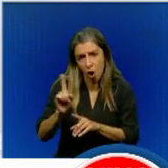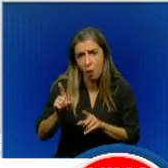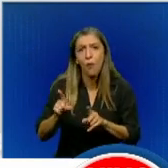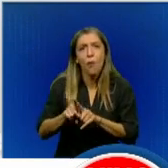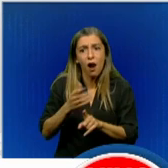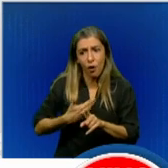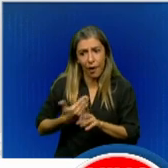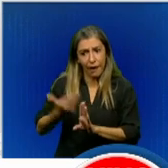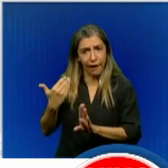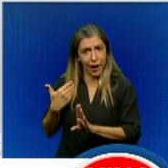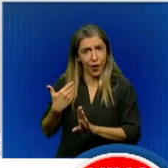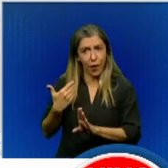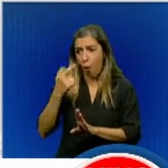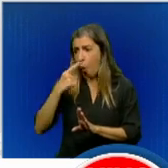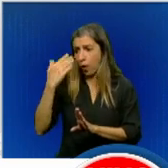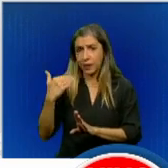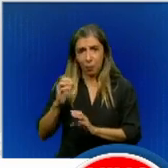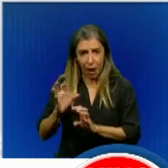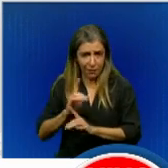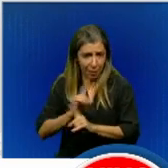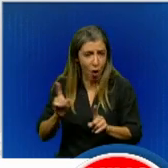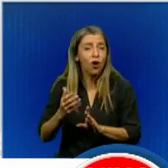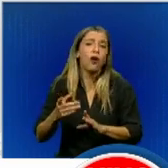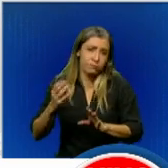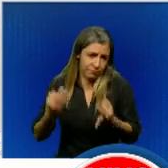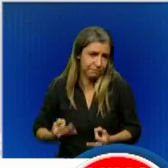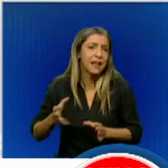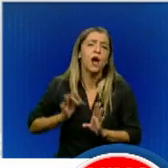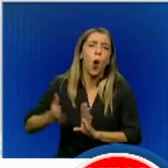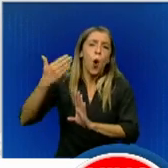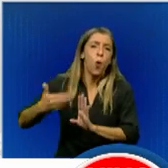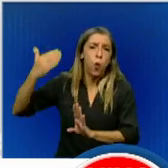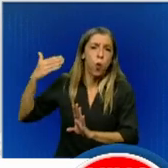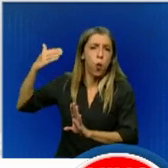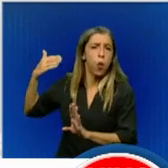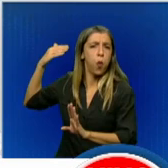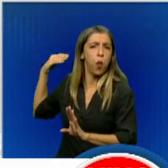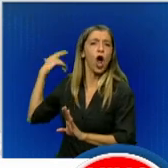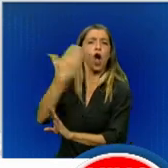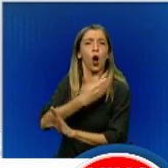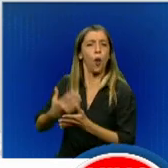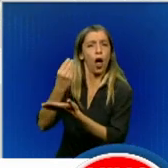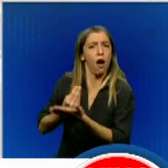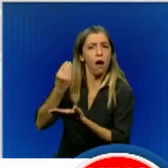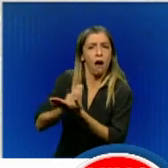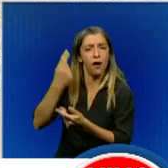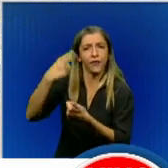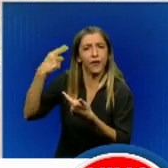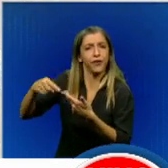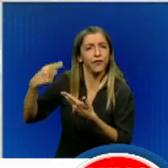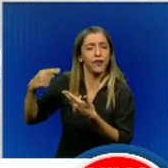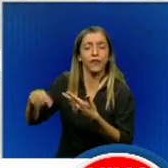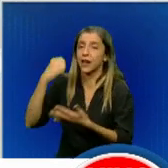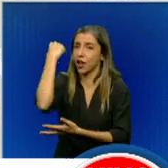muchas décadas se han sucedido muchos gobiernos que no pudieron superar esta crisis estructural de la argentina